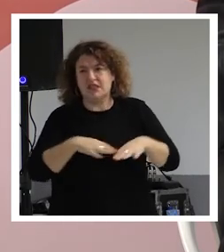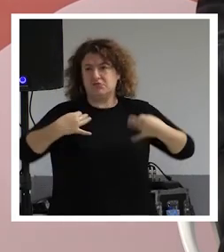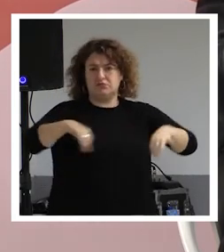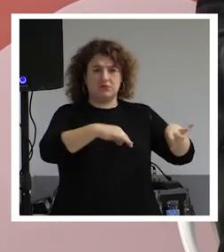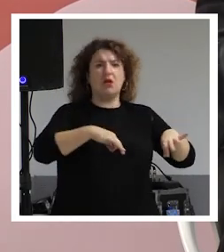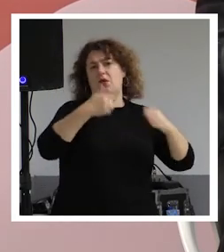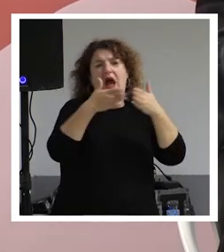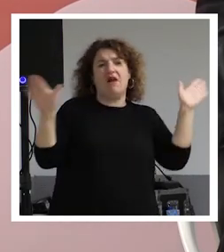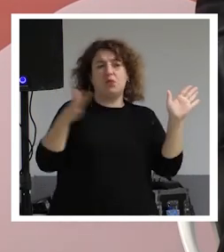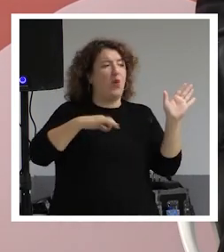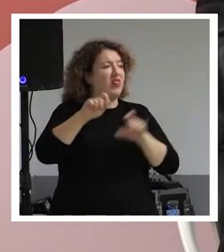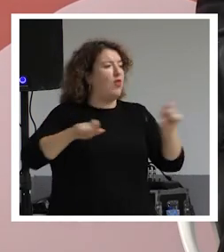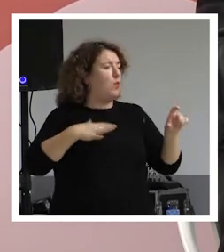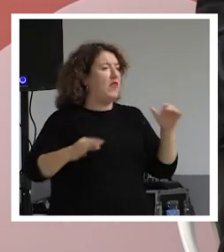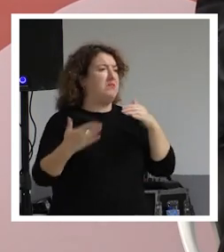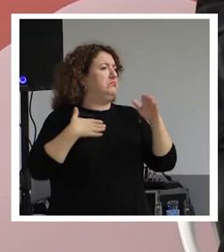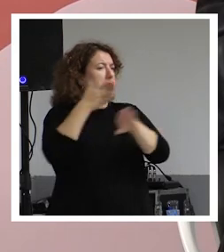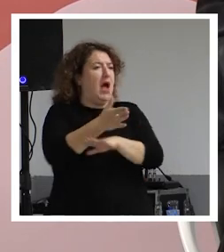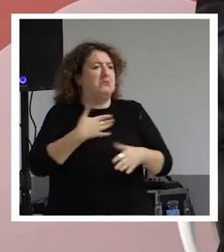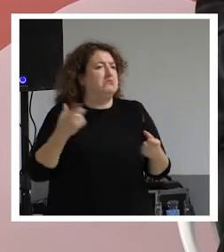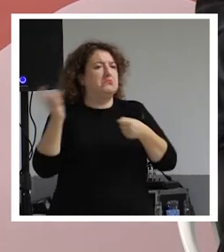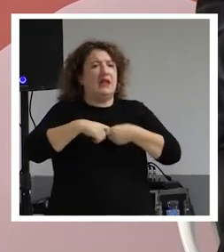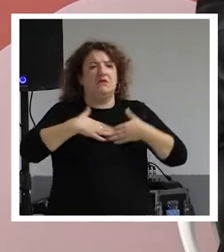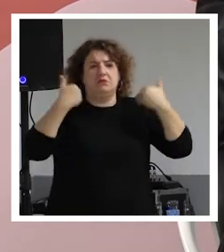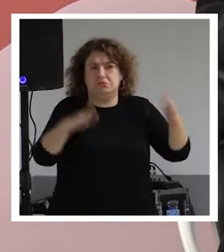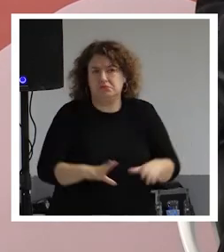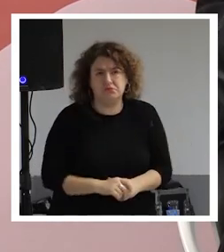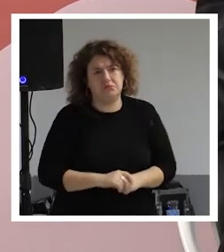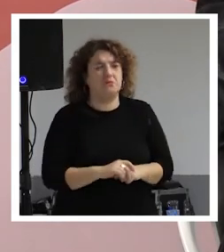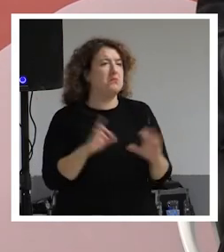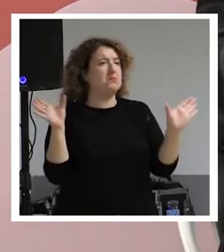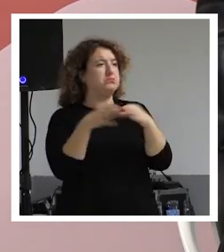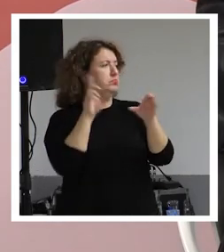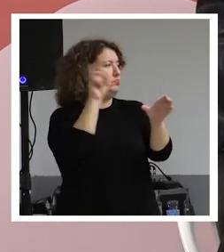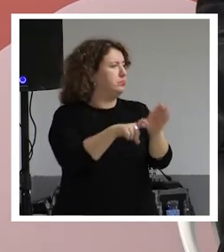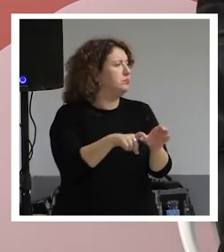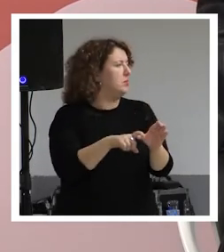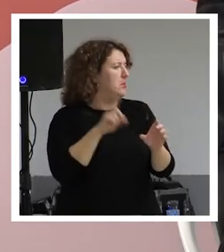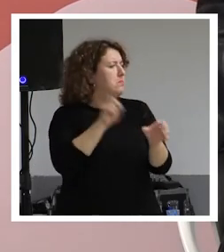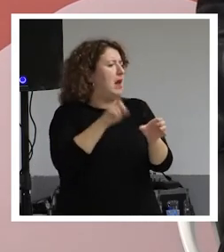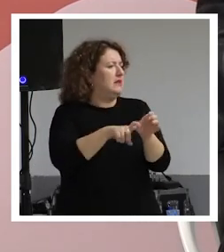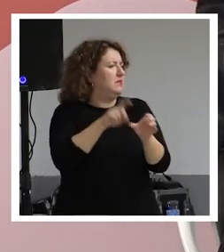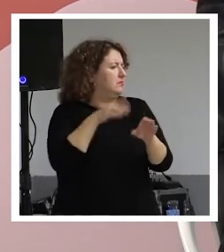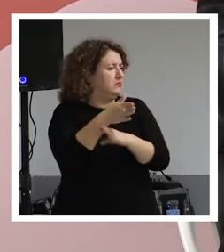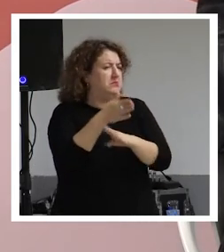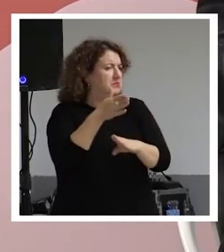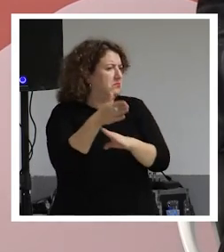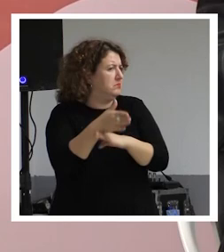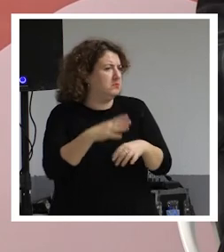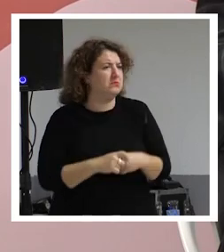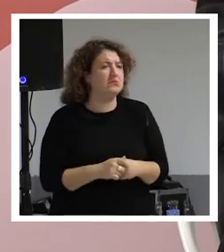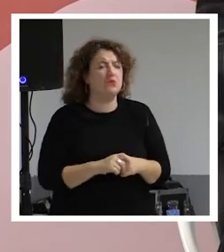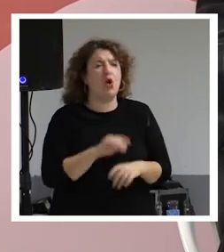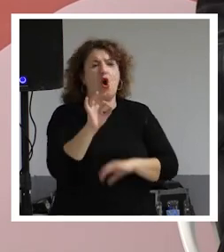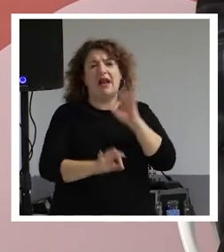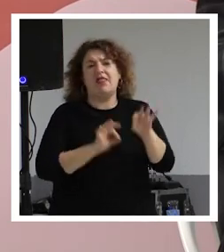en cada departamento hay digamos comités de bases que son las organizaciones de base donde que son organizaciones